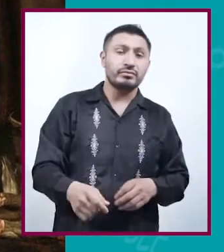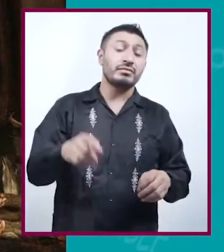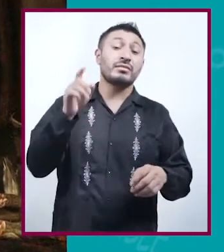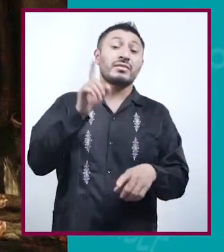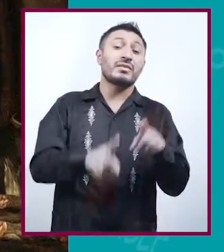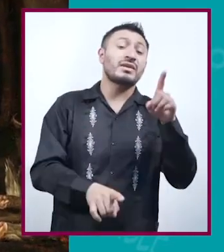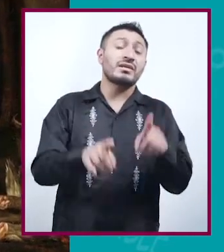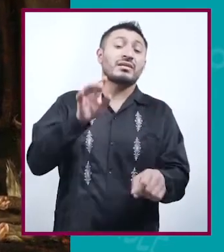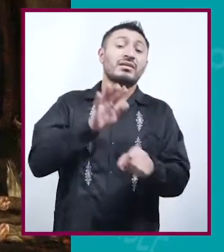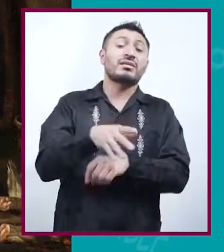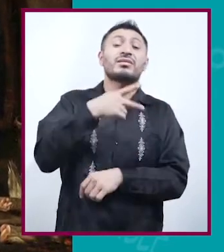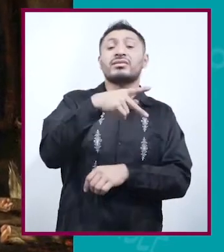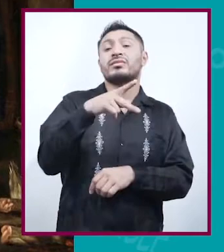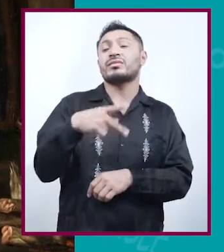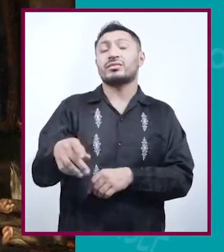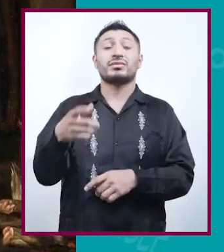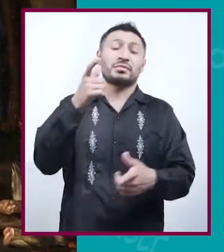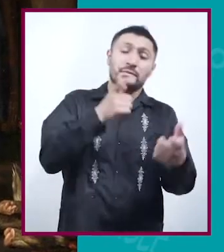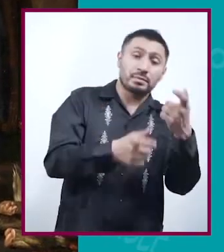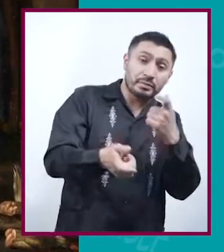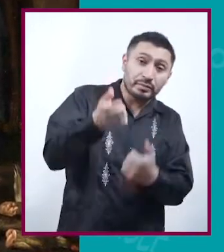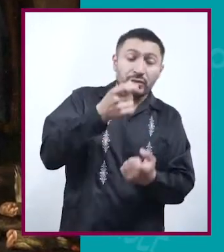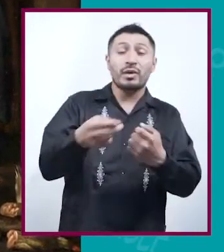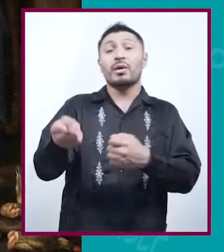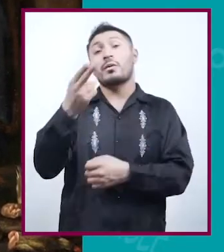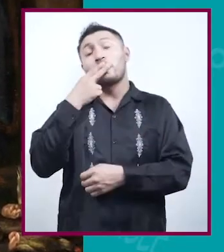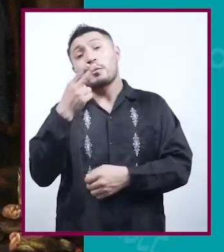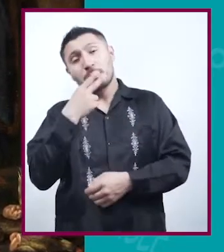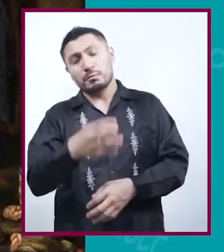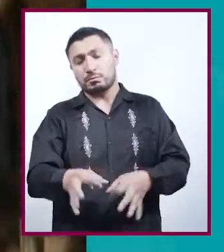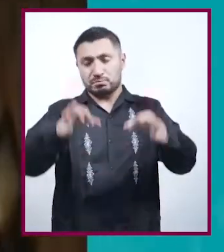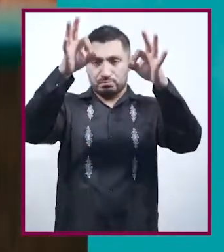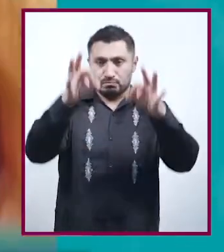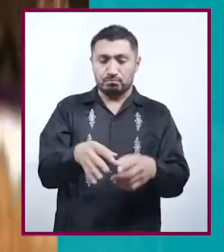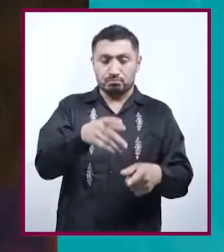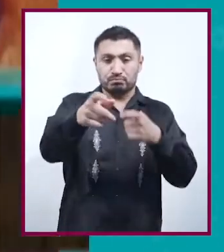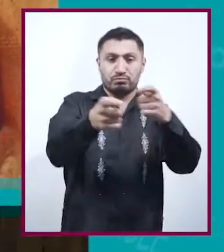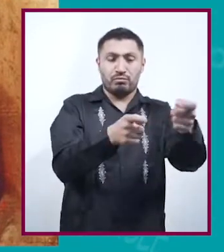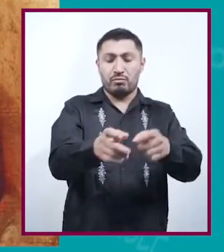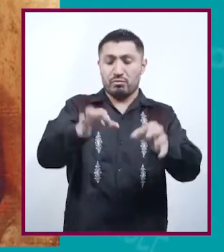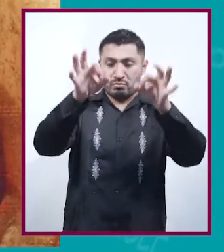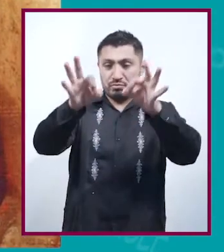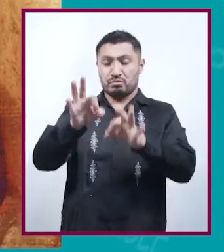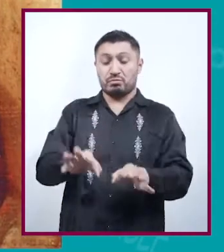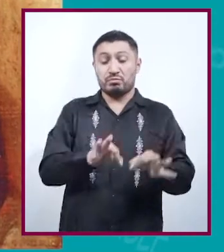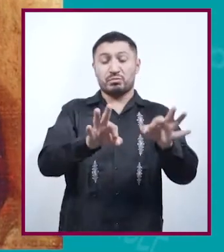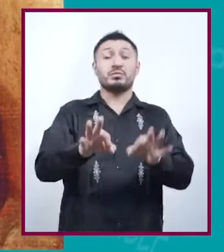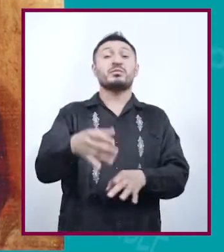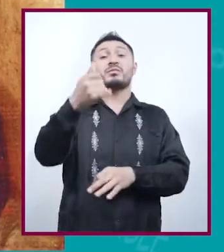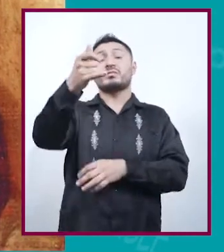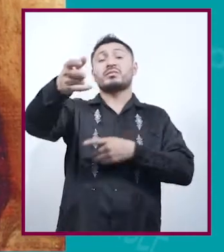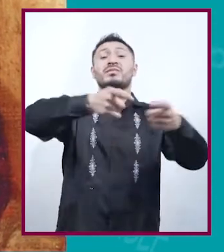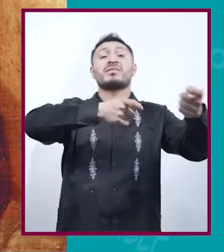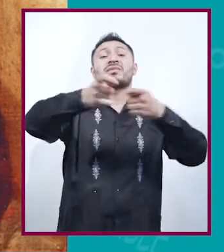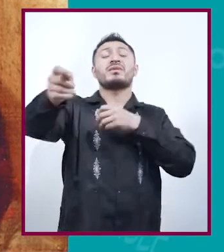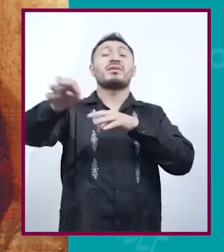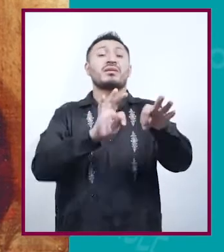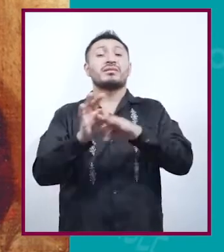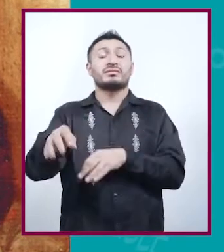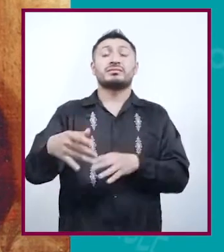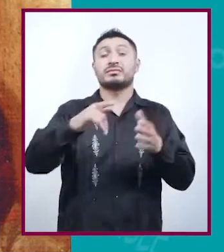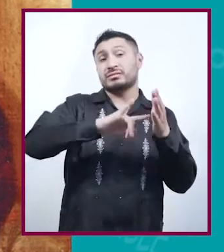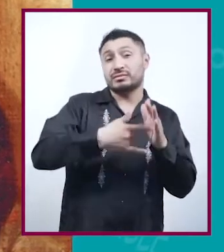uno determinaba sus propios códigos, fijaba los precios, ejercía estrictos controles de calidad y regulaba